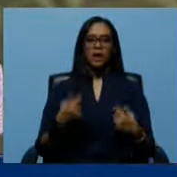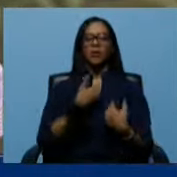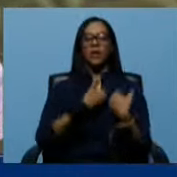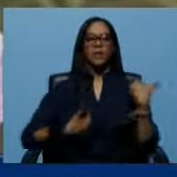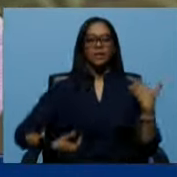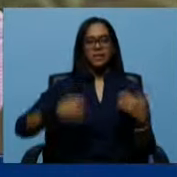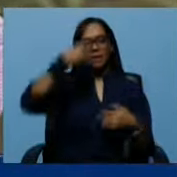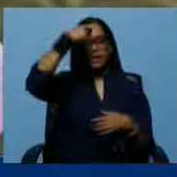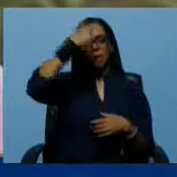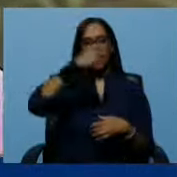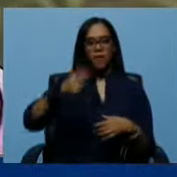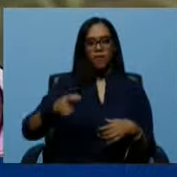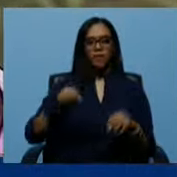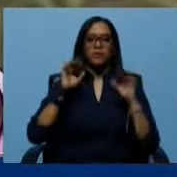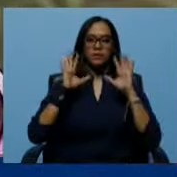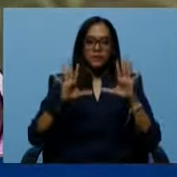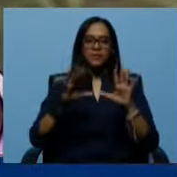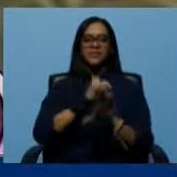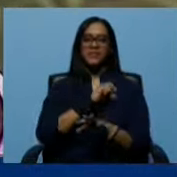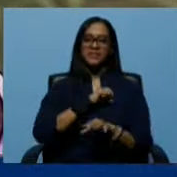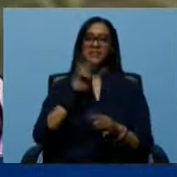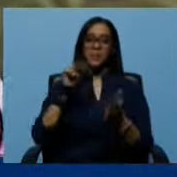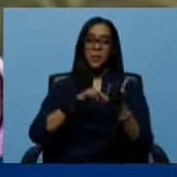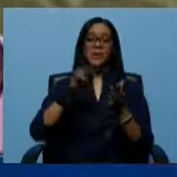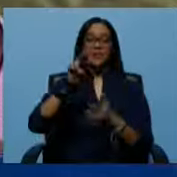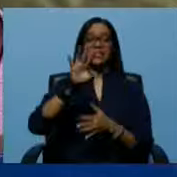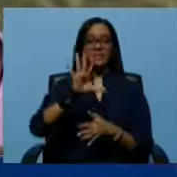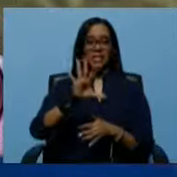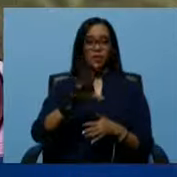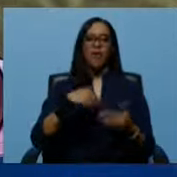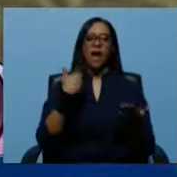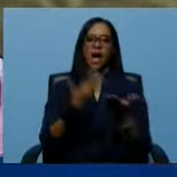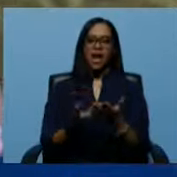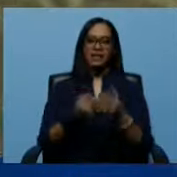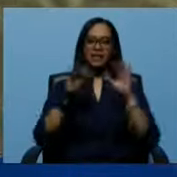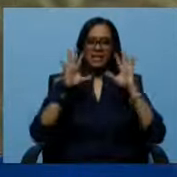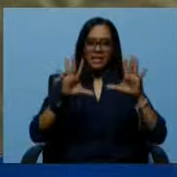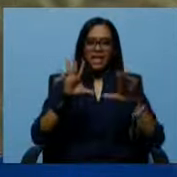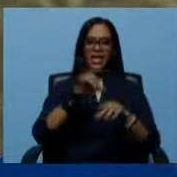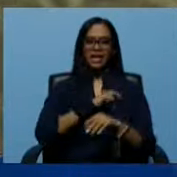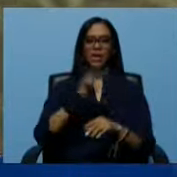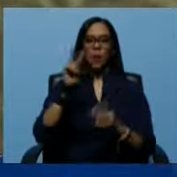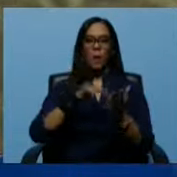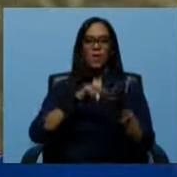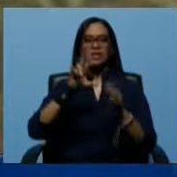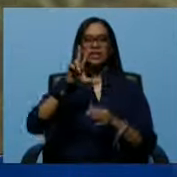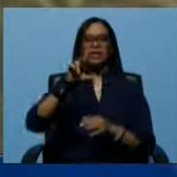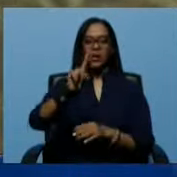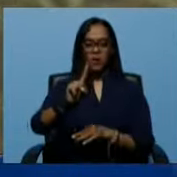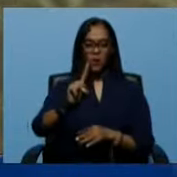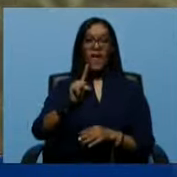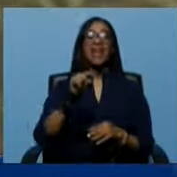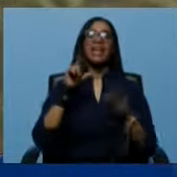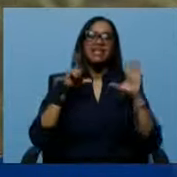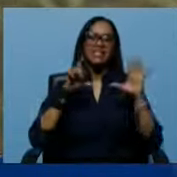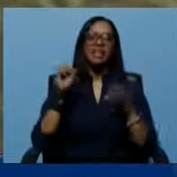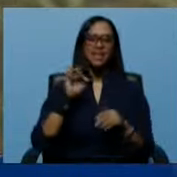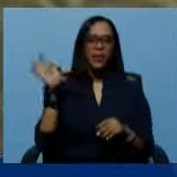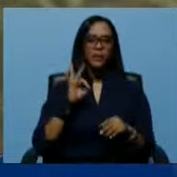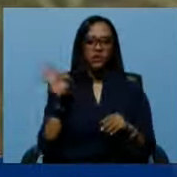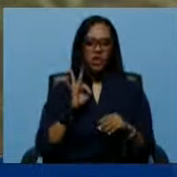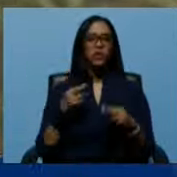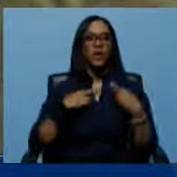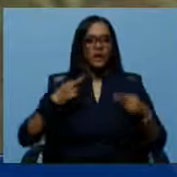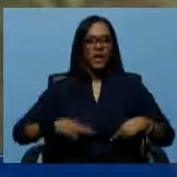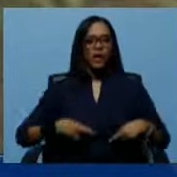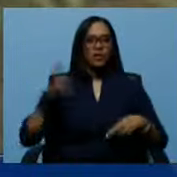Pueblo, del 10 de enero 2025 al 10 de enero 2031, es que el 70% de los recursos